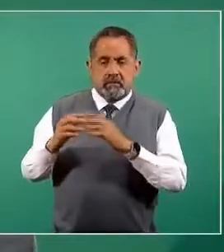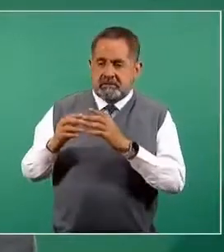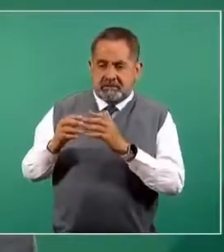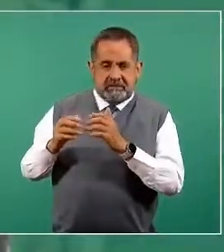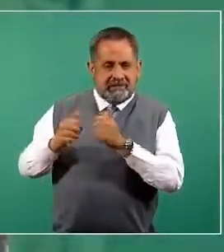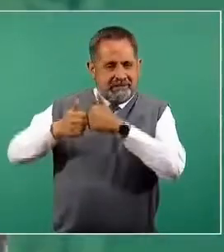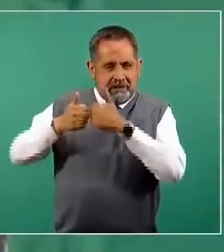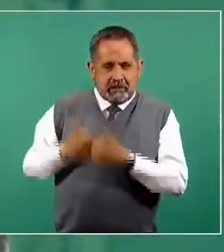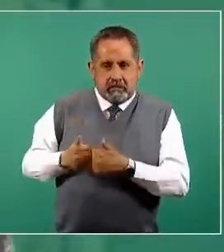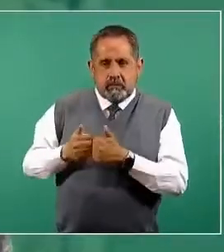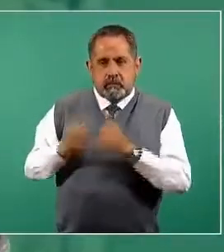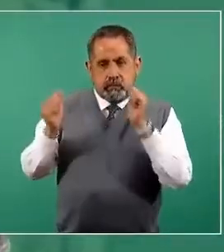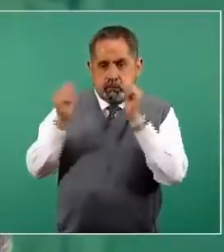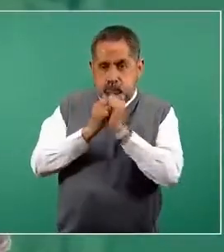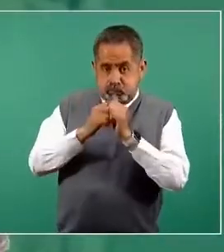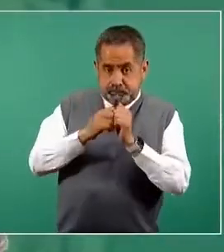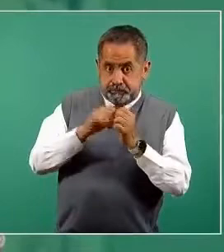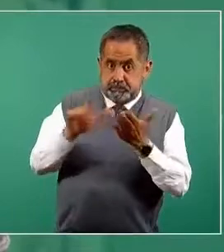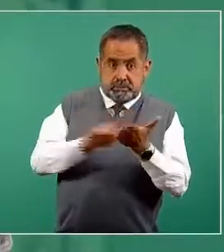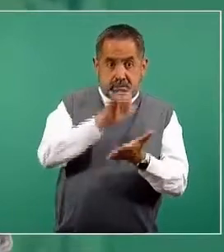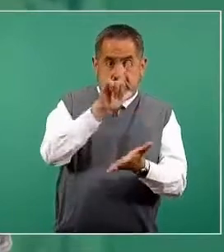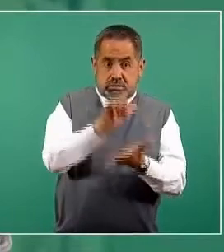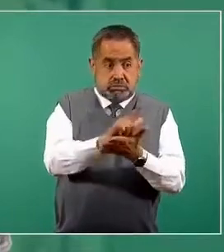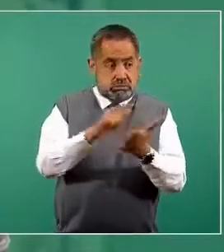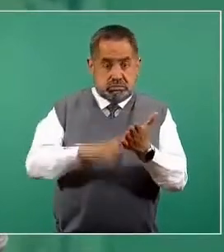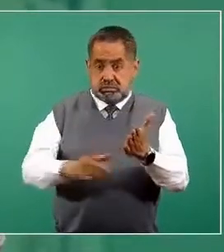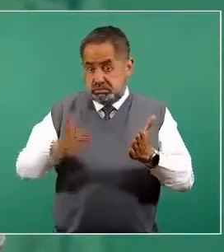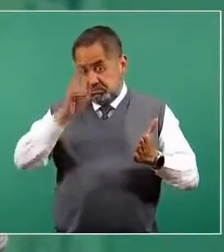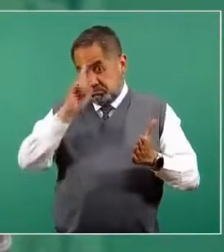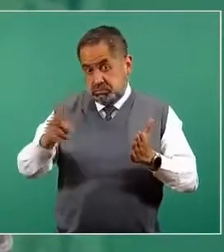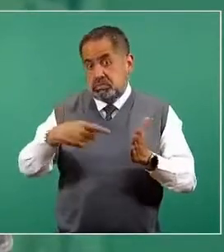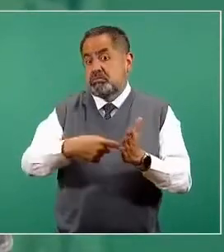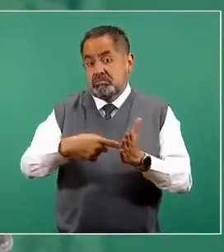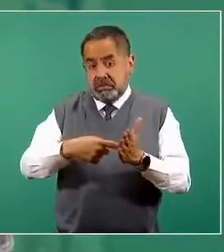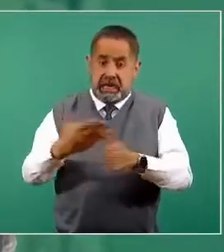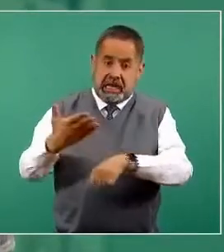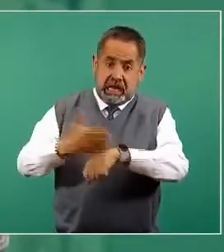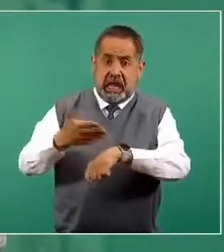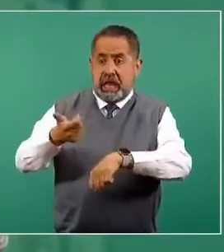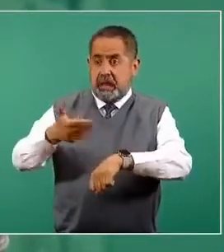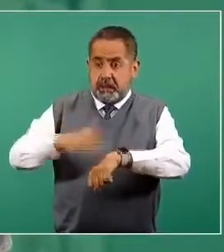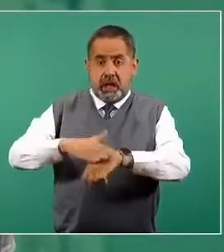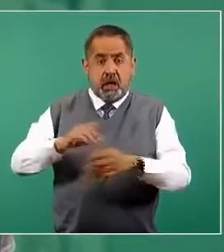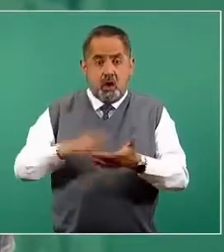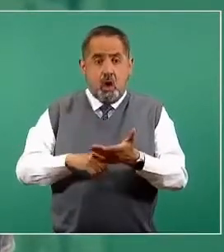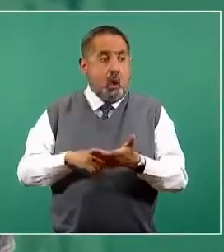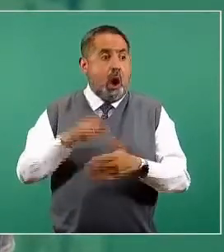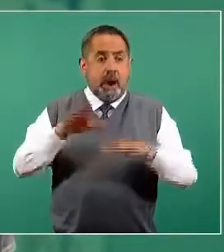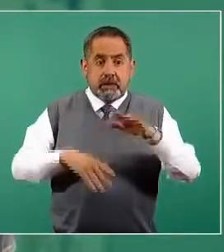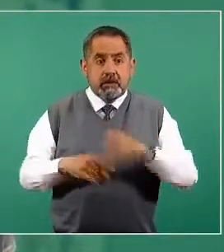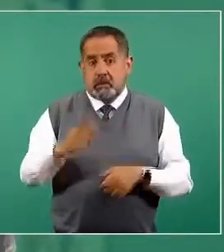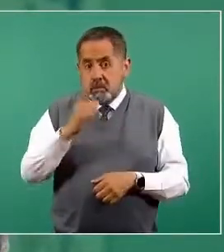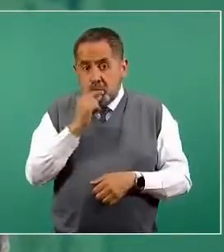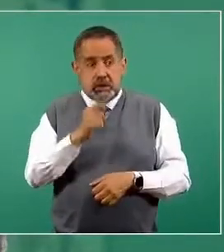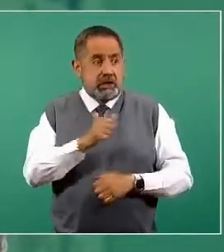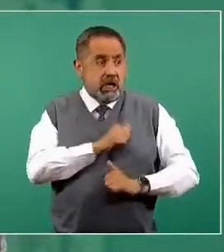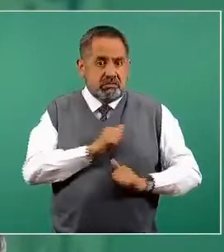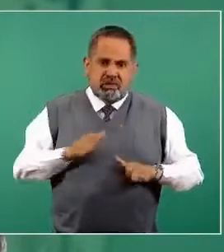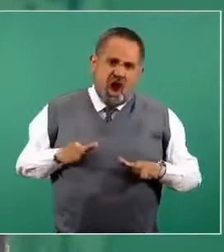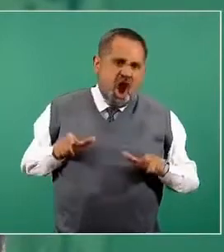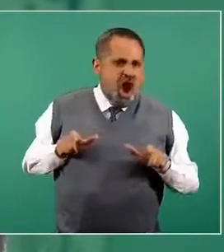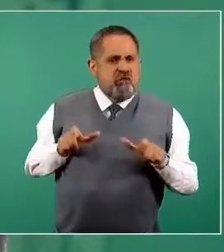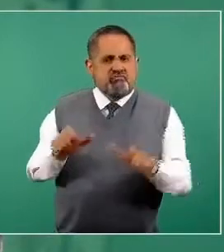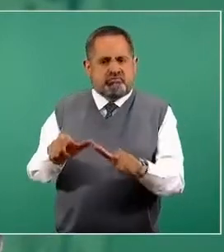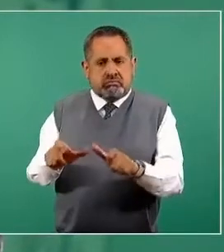por disposiciones legales o administrativas o incluso el uso de la fuerza pública, pero